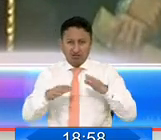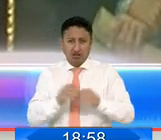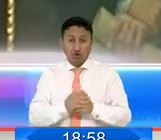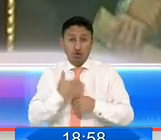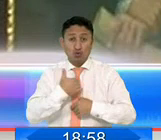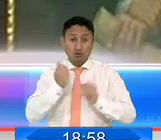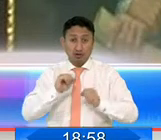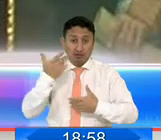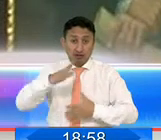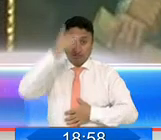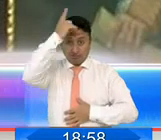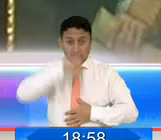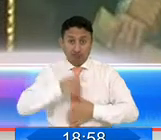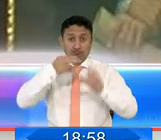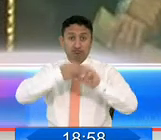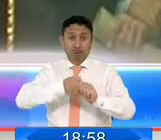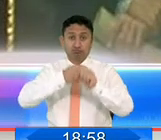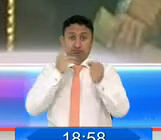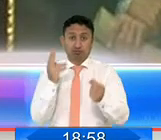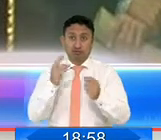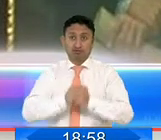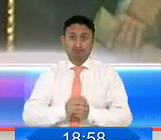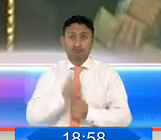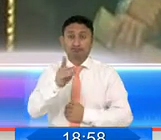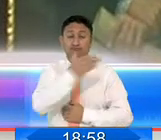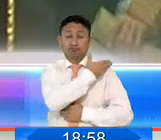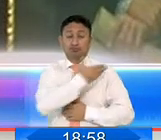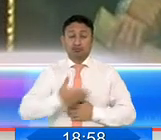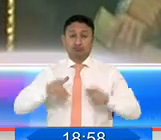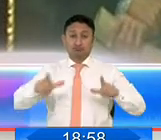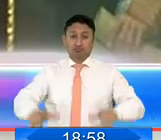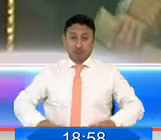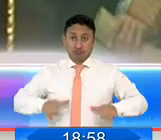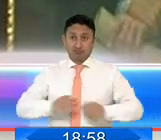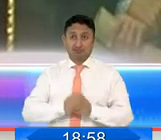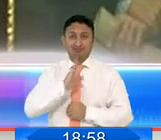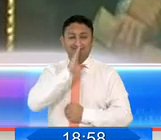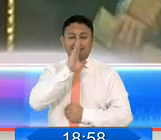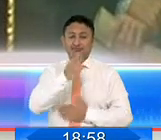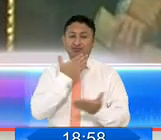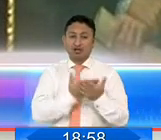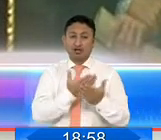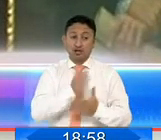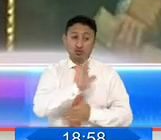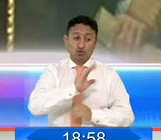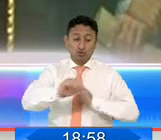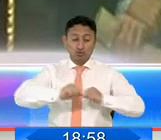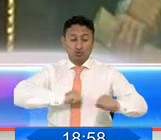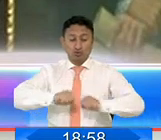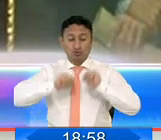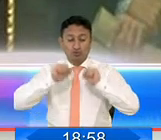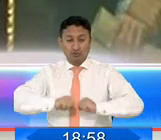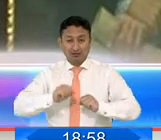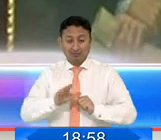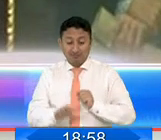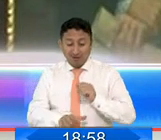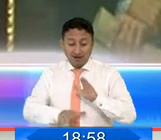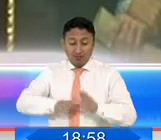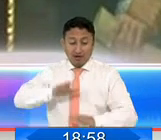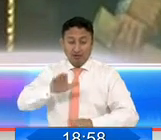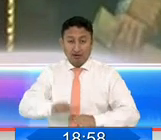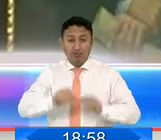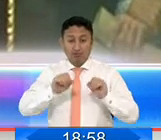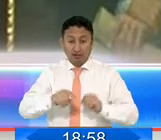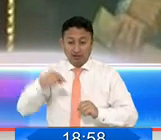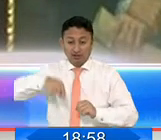decisión al presidente de la república siempre le agradeceré su esfuerzo por dar los primeros y difíciles pasos para sacarnos de ese